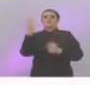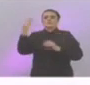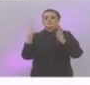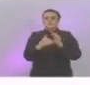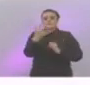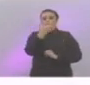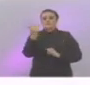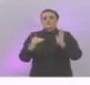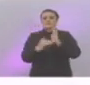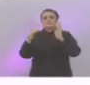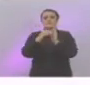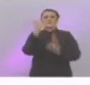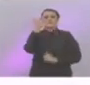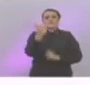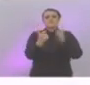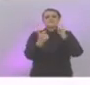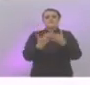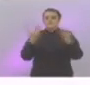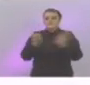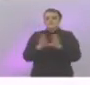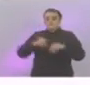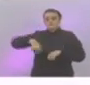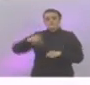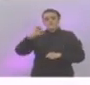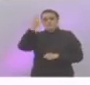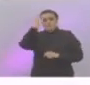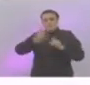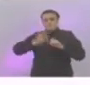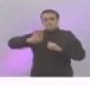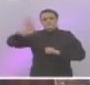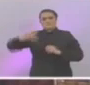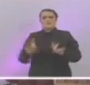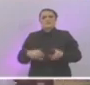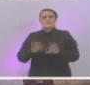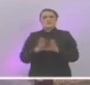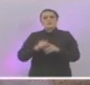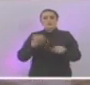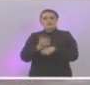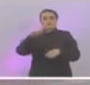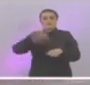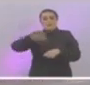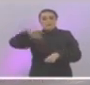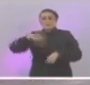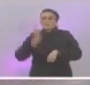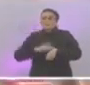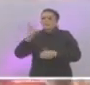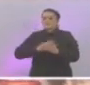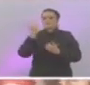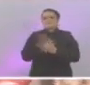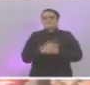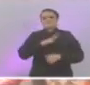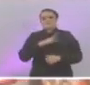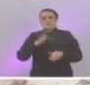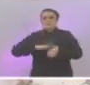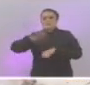millones de pesos, cifras que ubican a San Luis Potosí como la entidad que más proyectos y